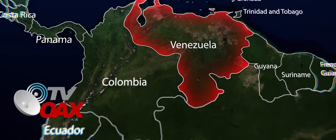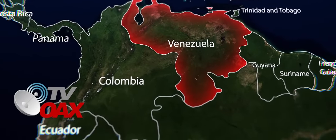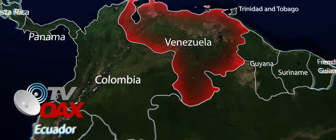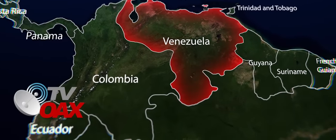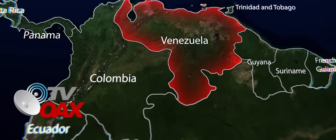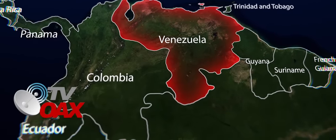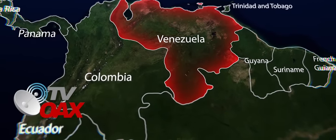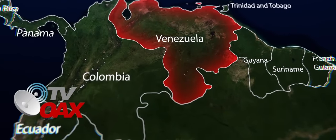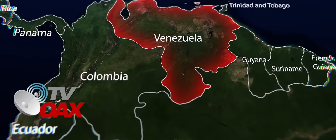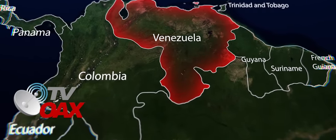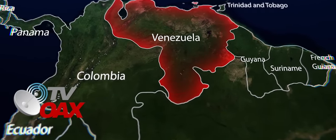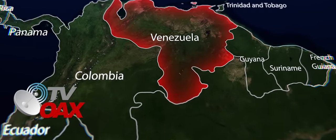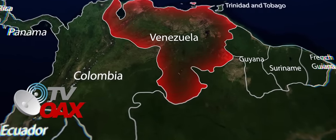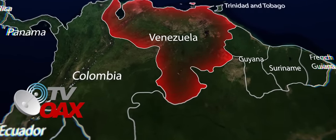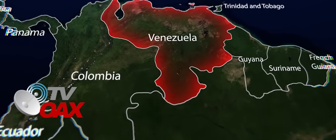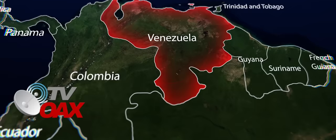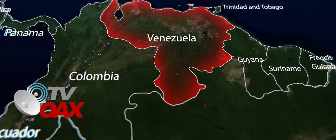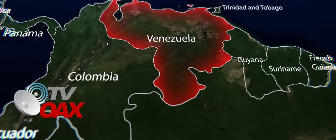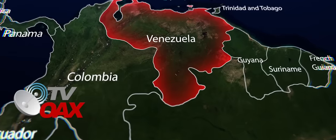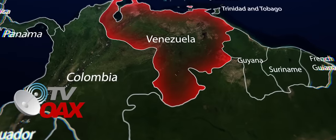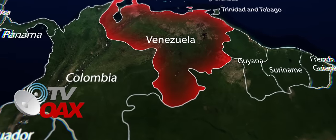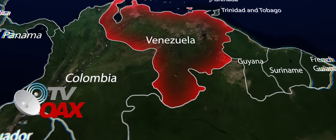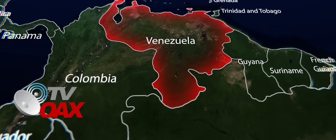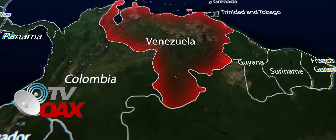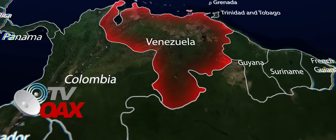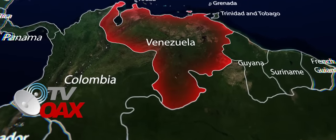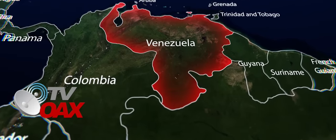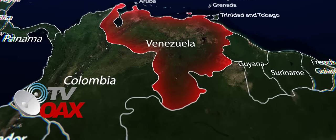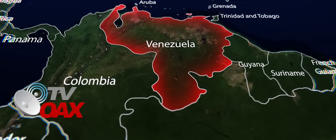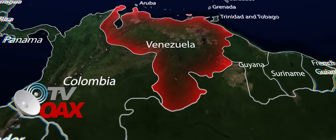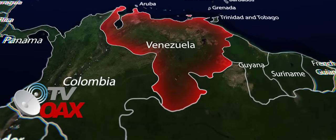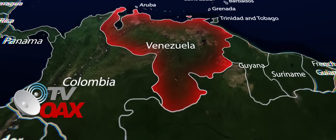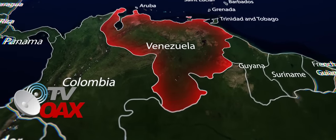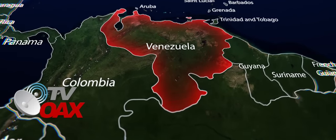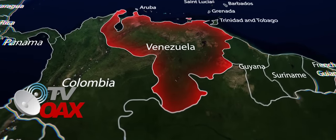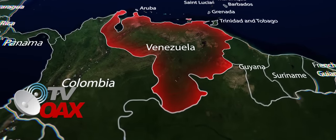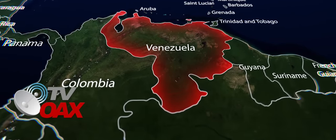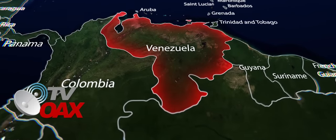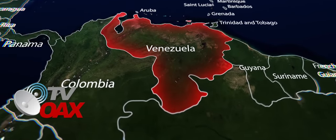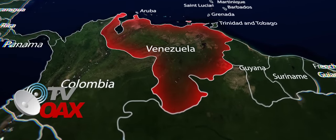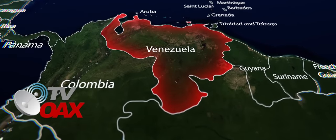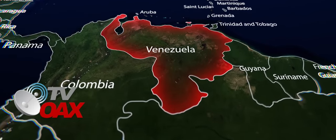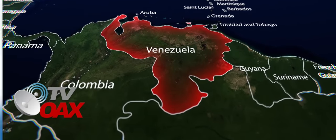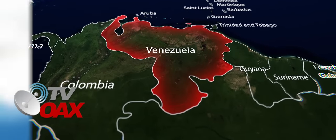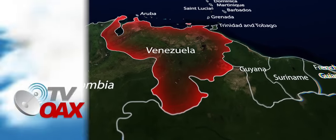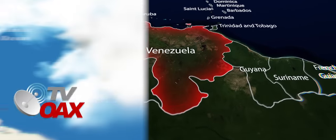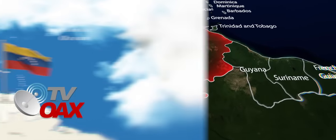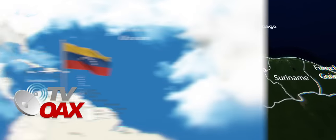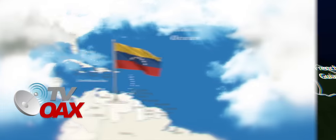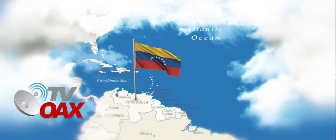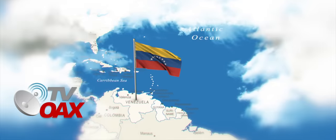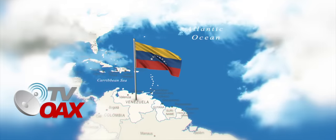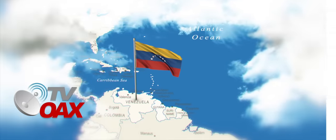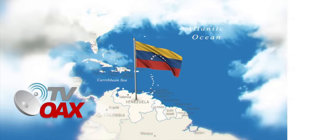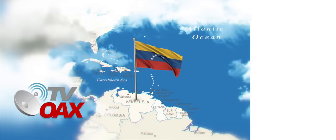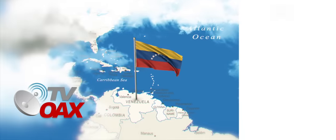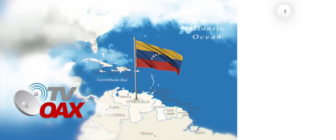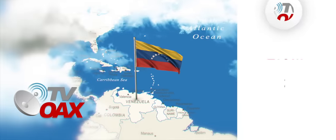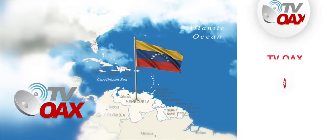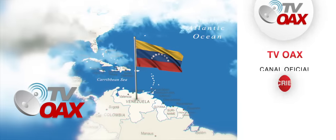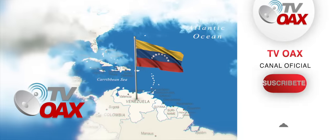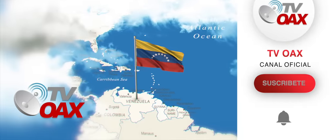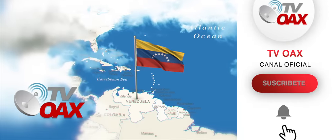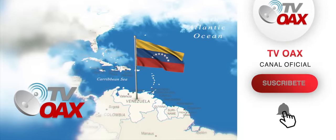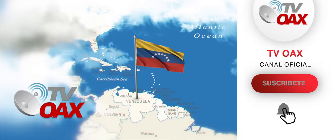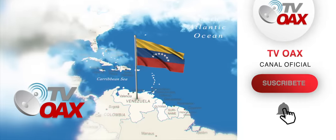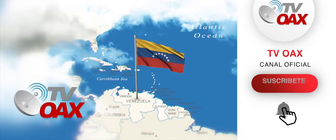para ayudar a esclarecer la situación, pensando más allá de las diferencias partidistas y poniendo por delante